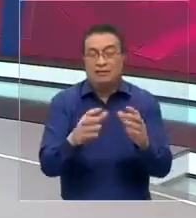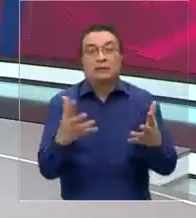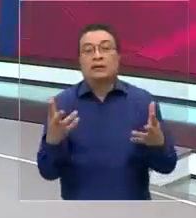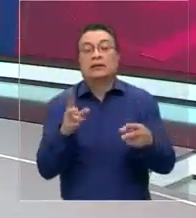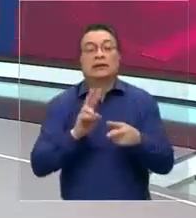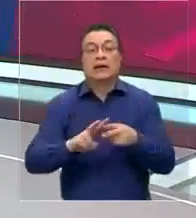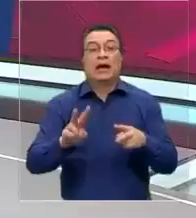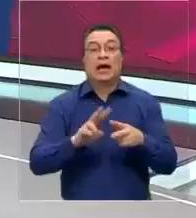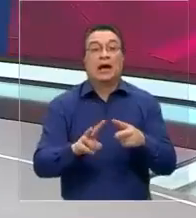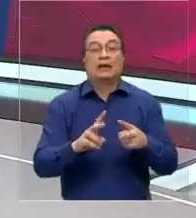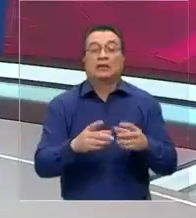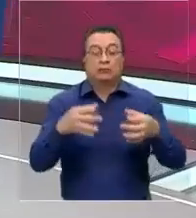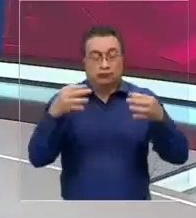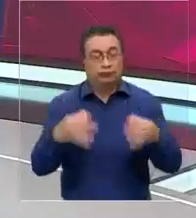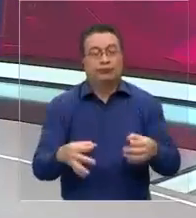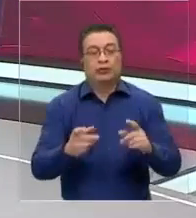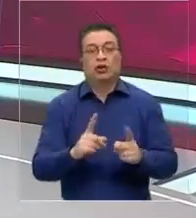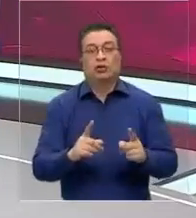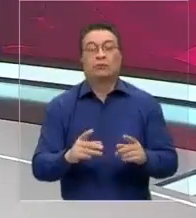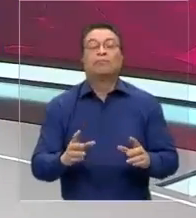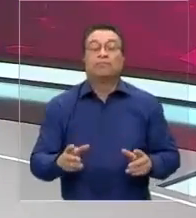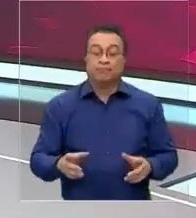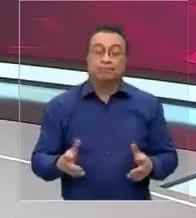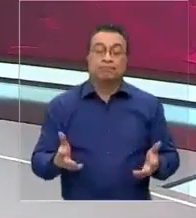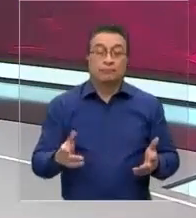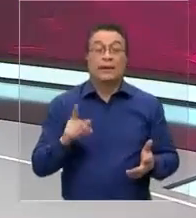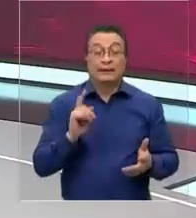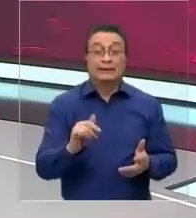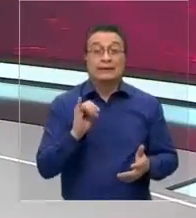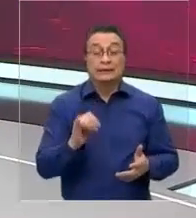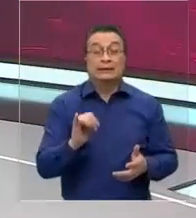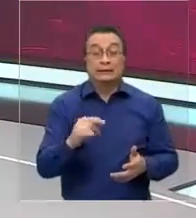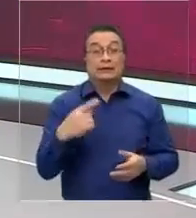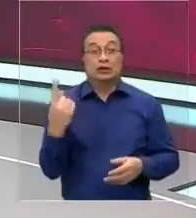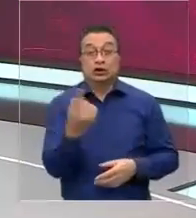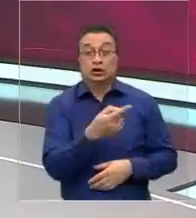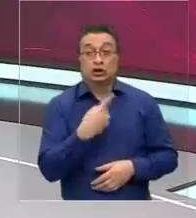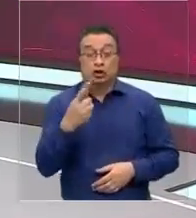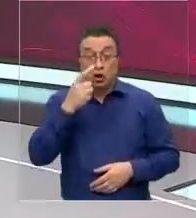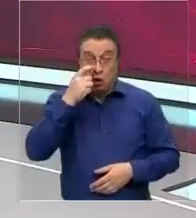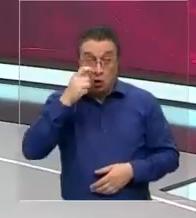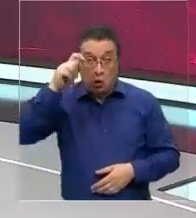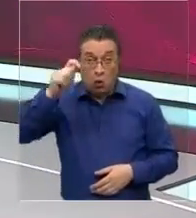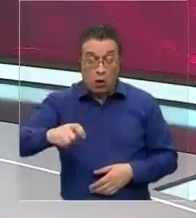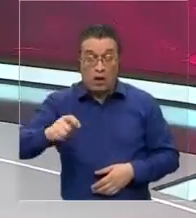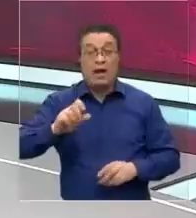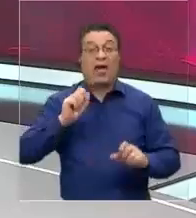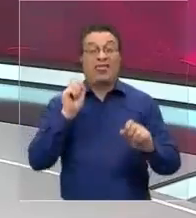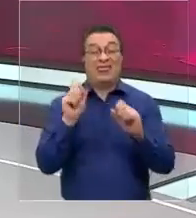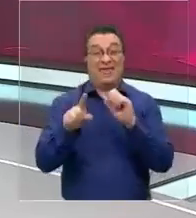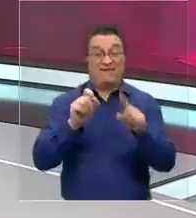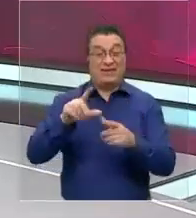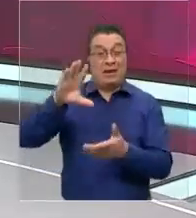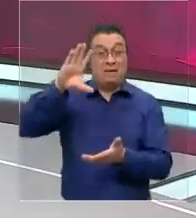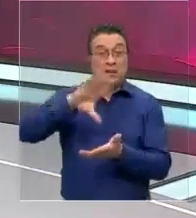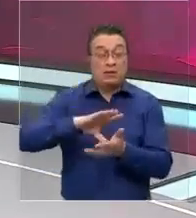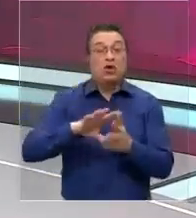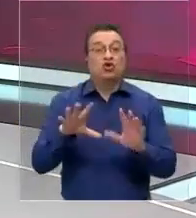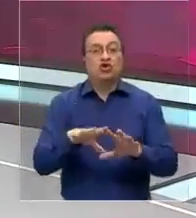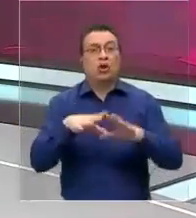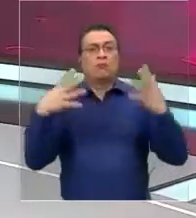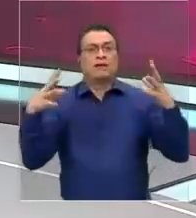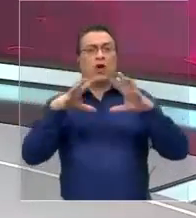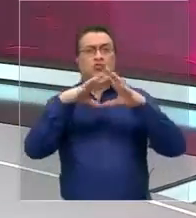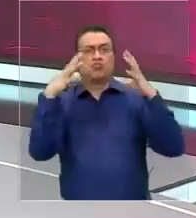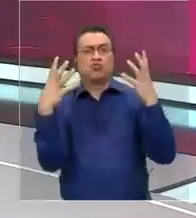al menos eso no se ha concretado. Exactamente, y claro, el vigor con el que los ucranianos están defendiendo su país ha sorprendido al mundo